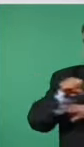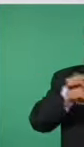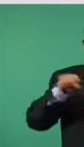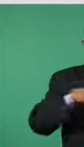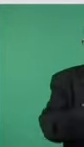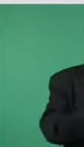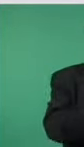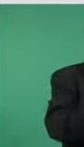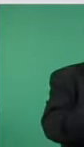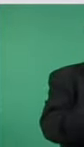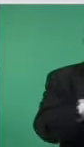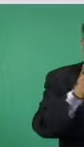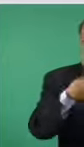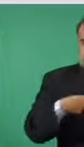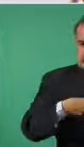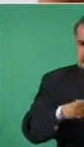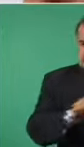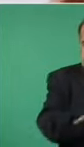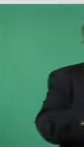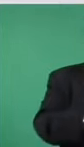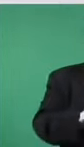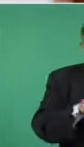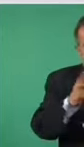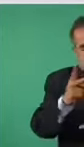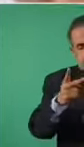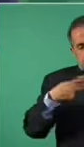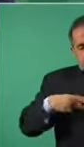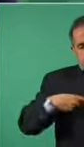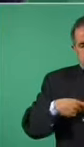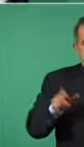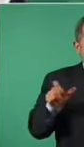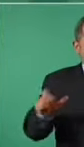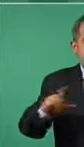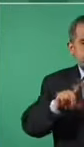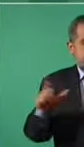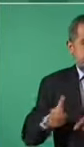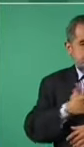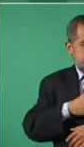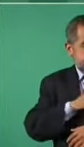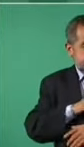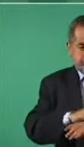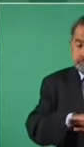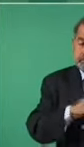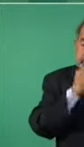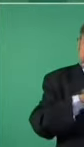en represalia, detuvieron a dos miembros de la Guardia Nacional.